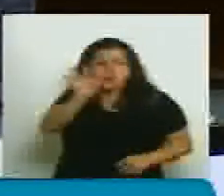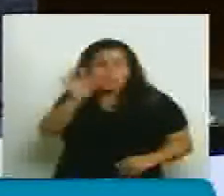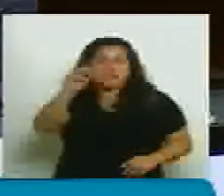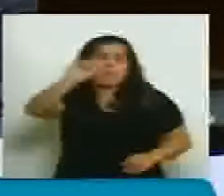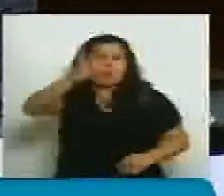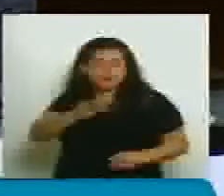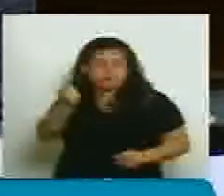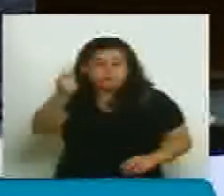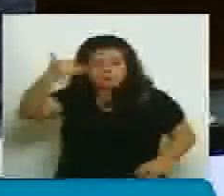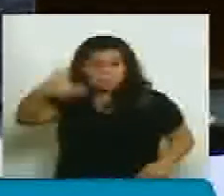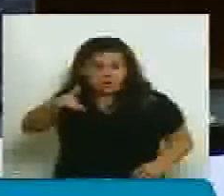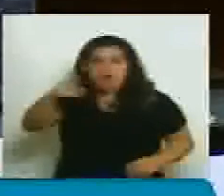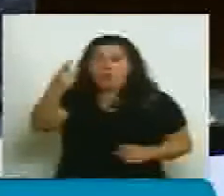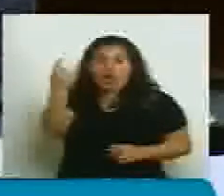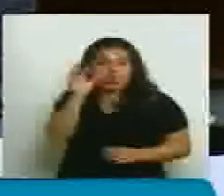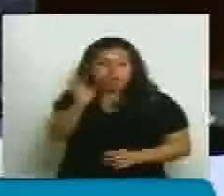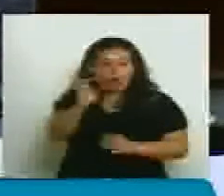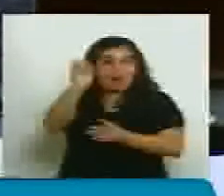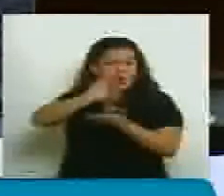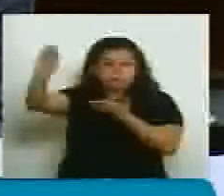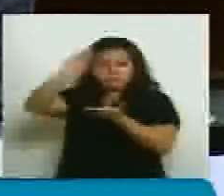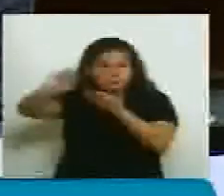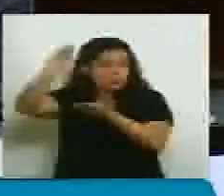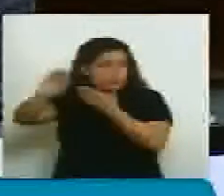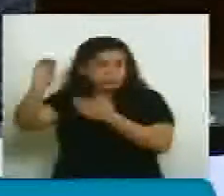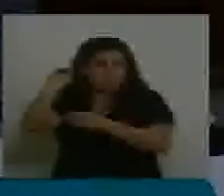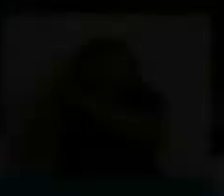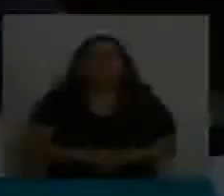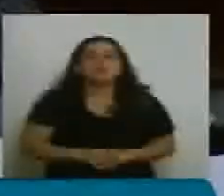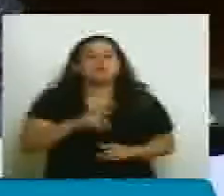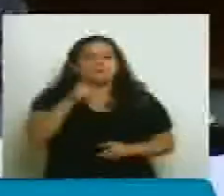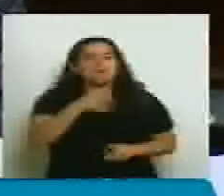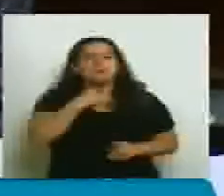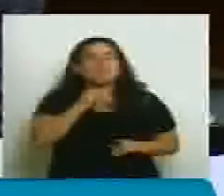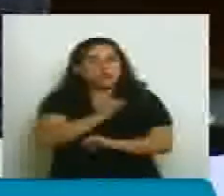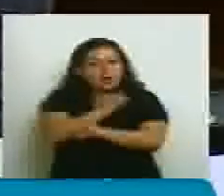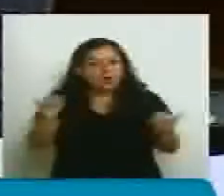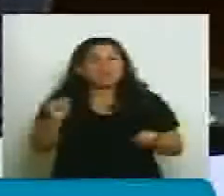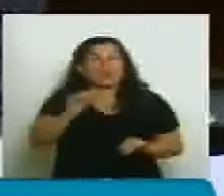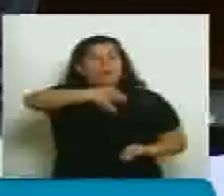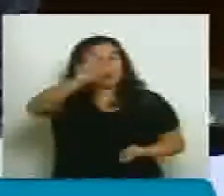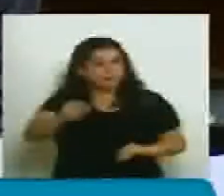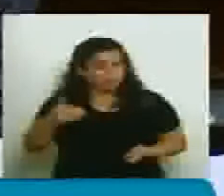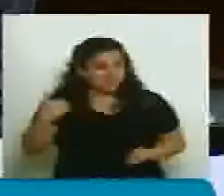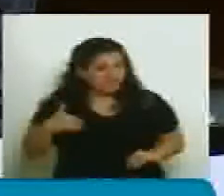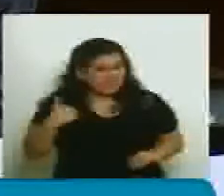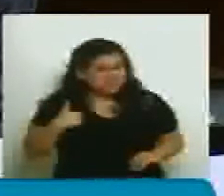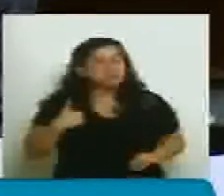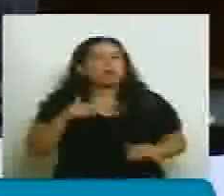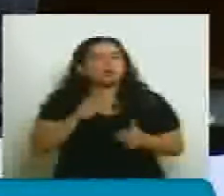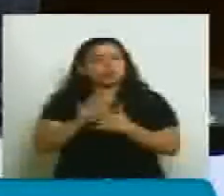que implica mayor salida de dólares y disminución de utilidades de la filial local. La República Argentina, en el marco del